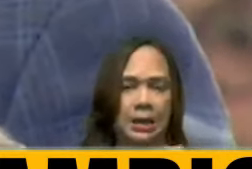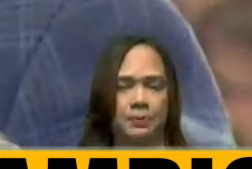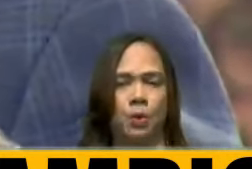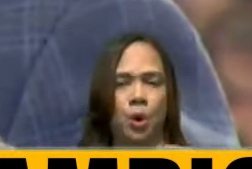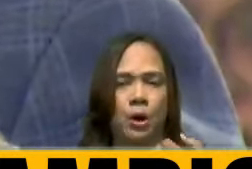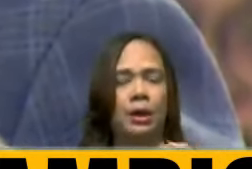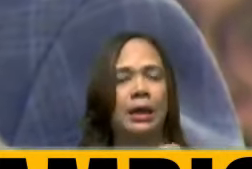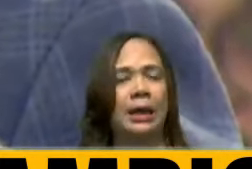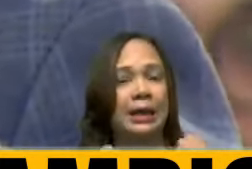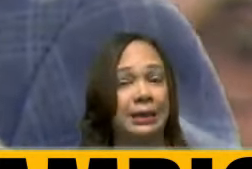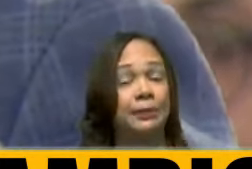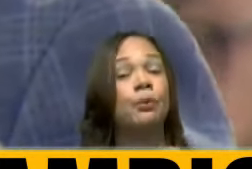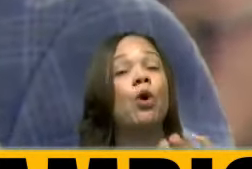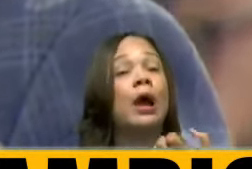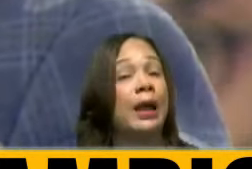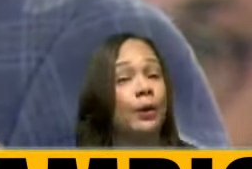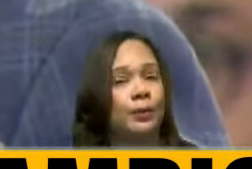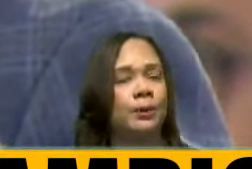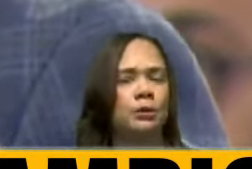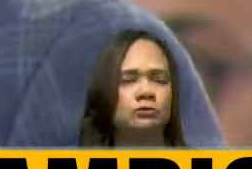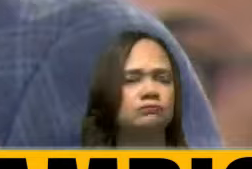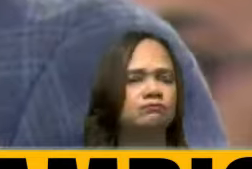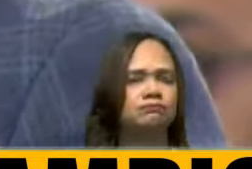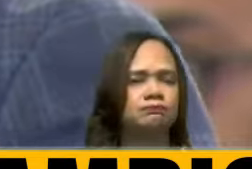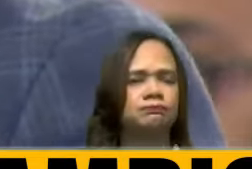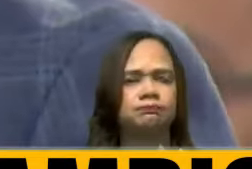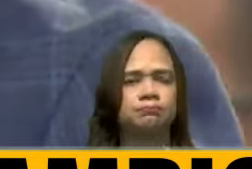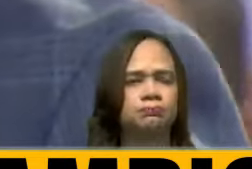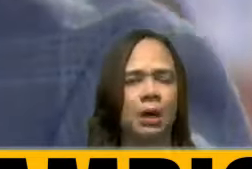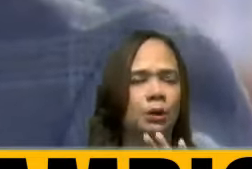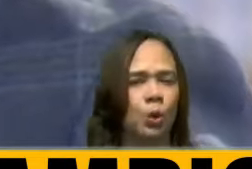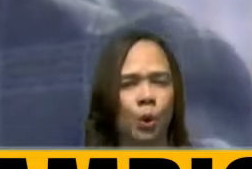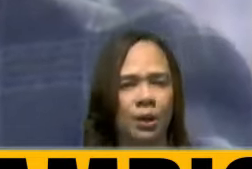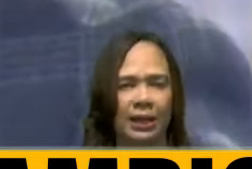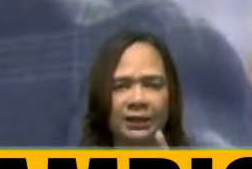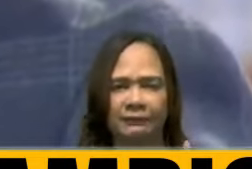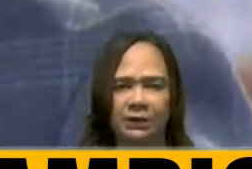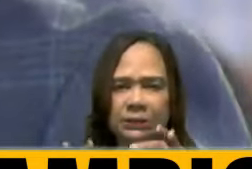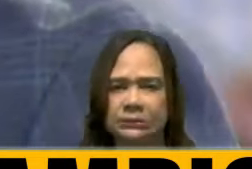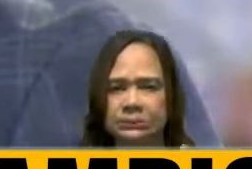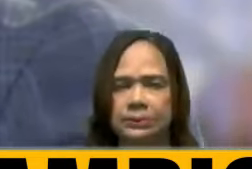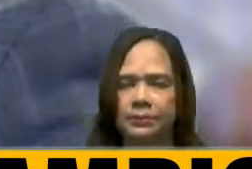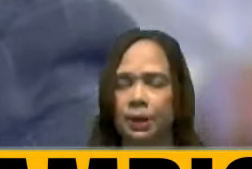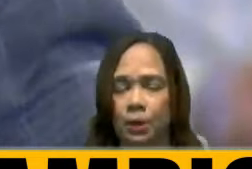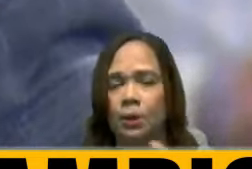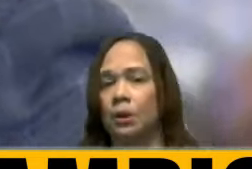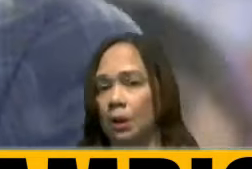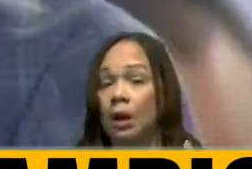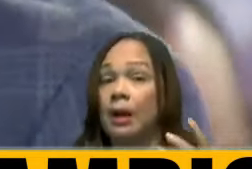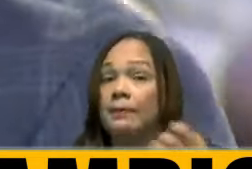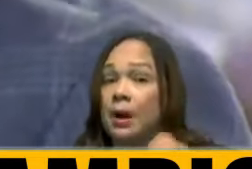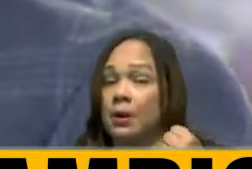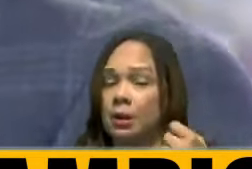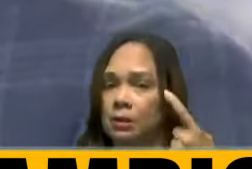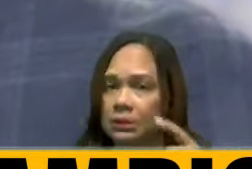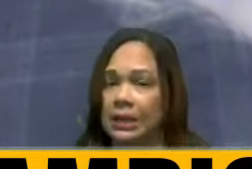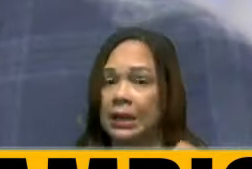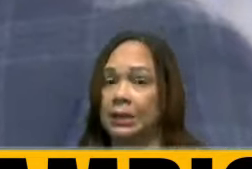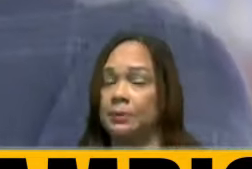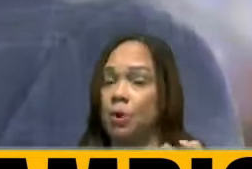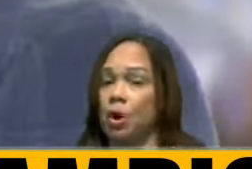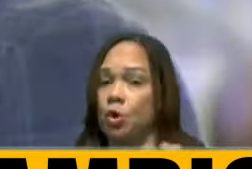precisamente Los dominicanos estamos a expectativas de esta medida que usted está tomando pero si bien es cierto aprovechando la presencia del equipo